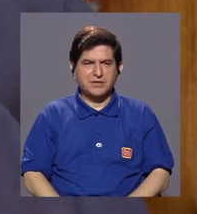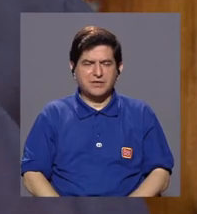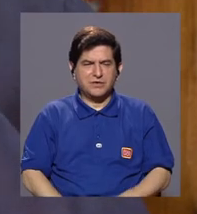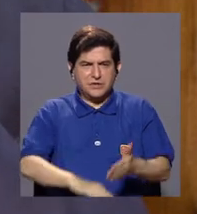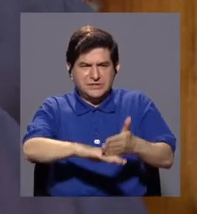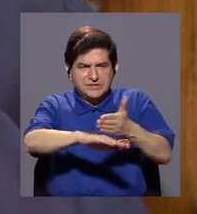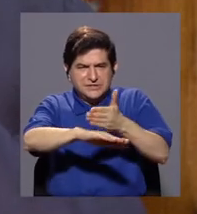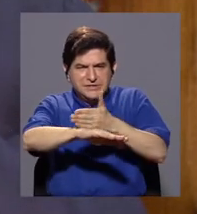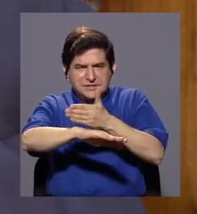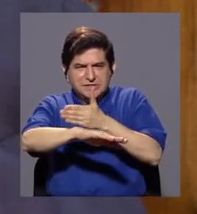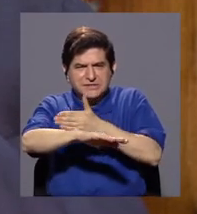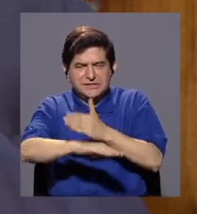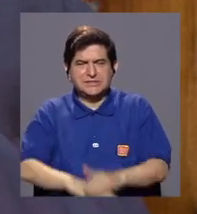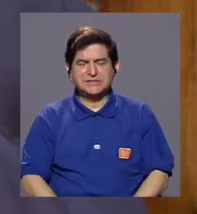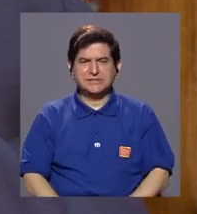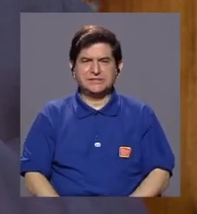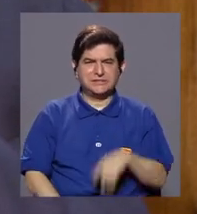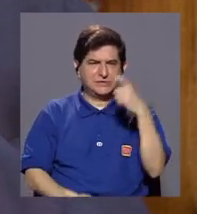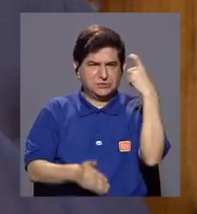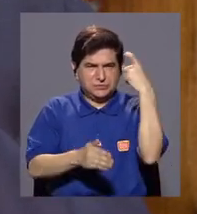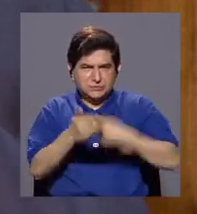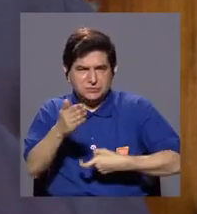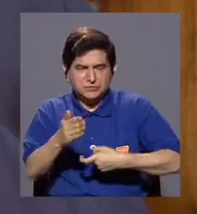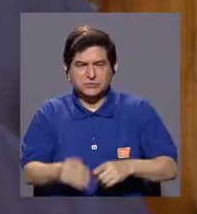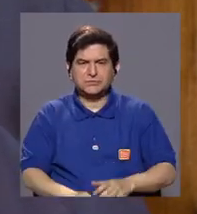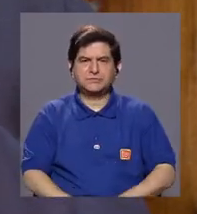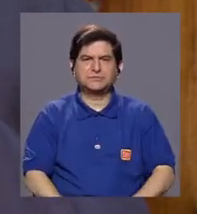más un régimen más autocrático.